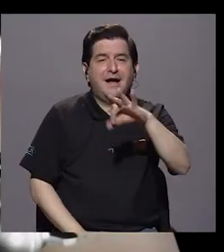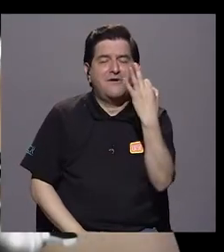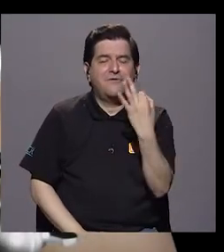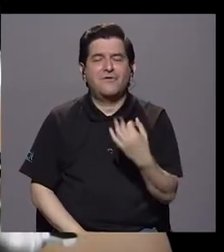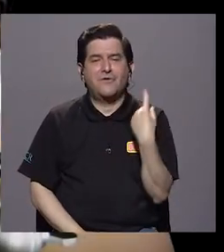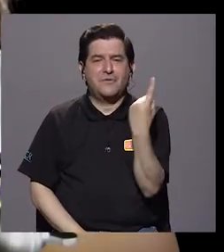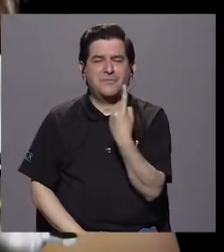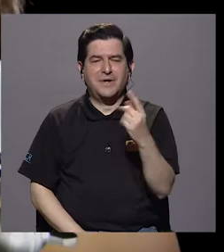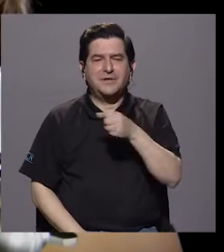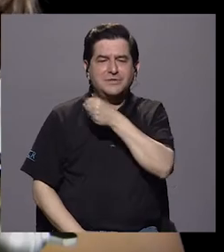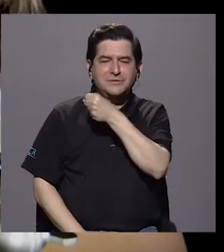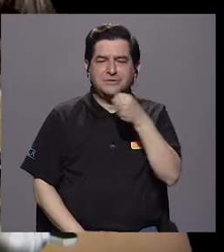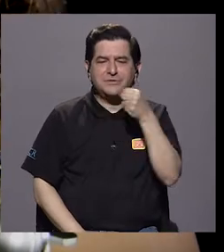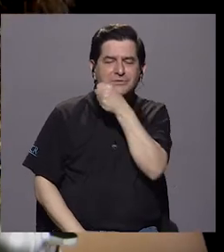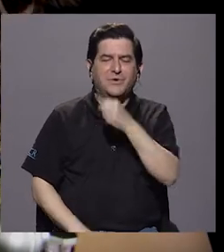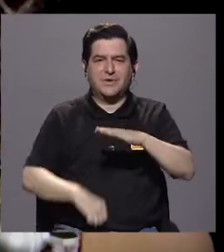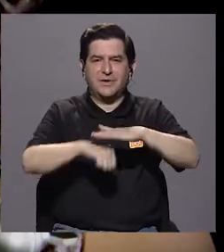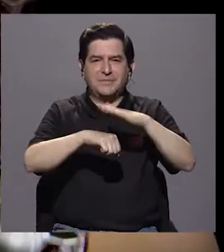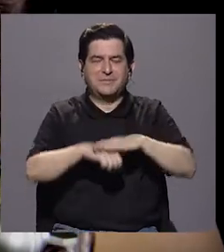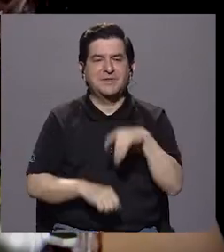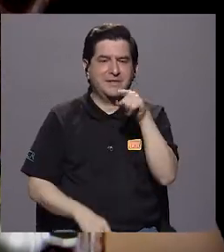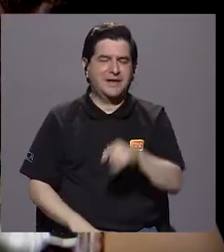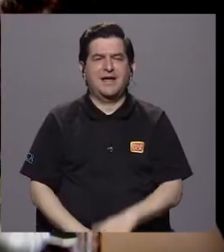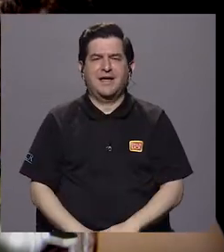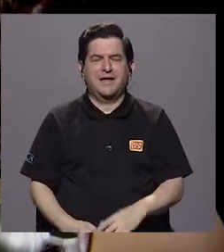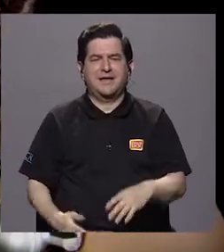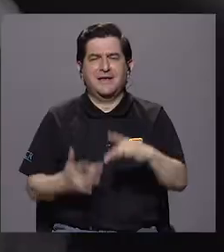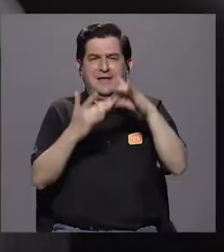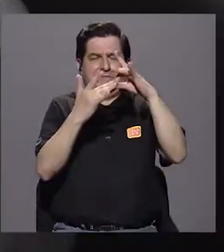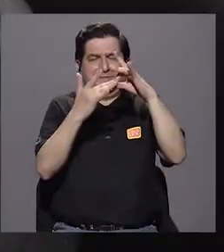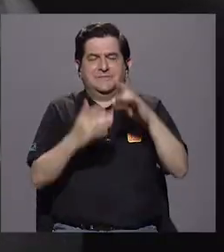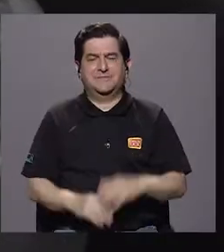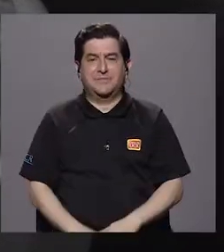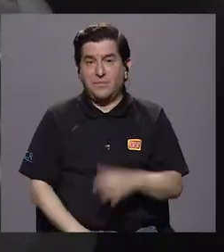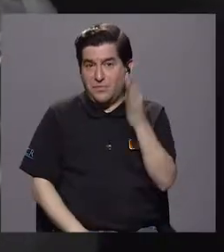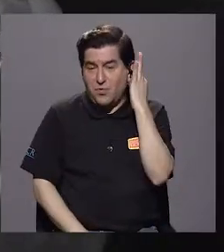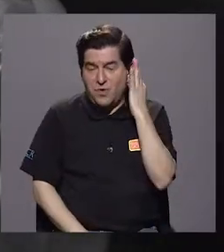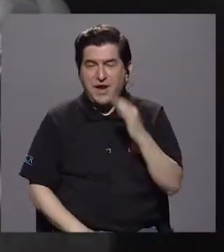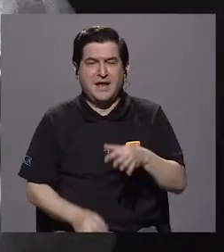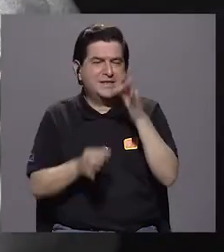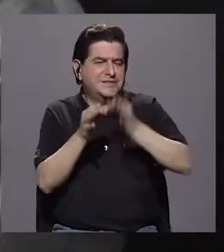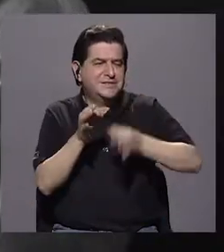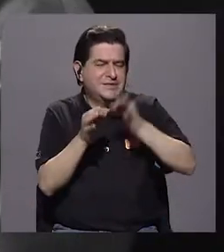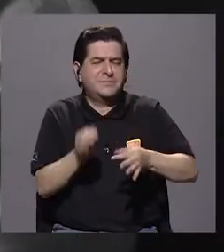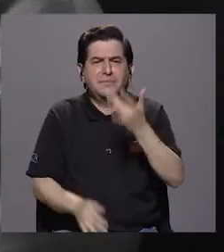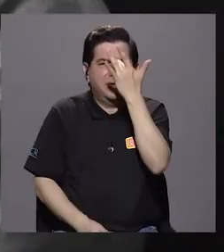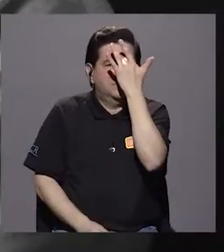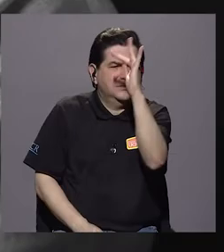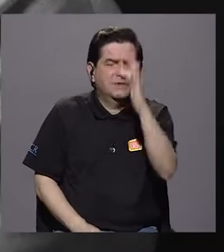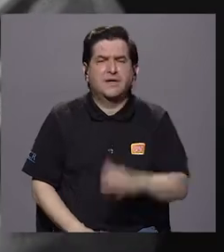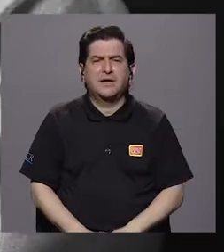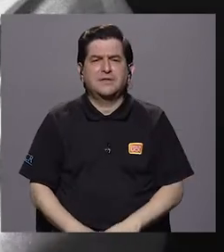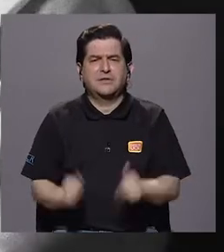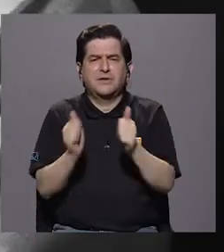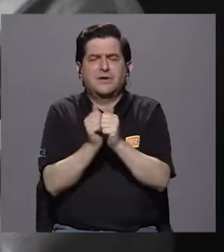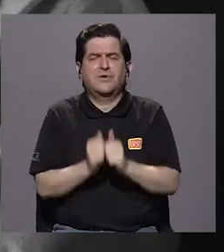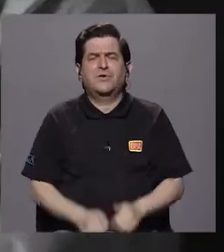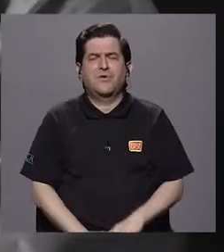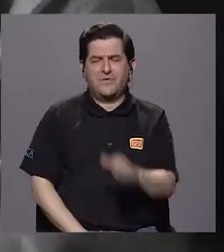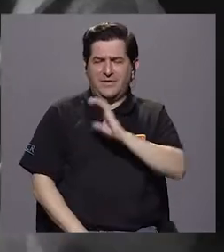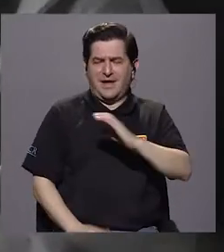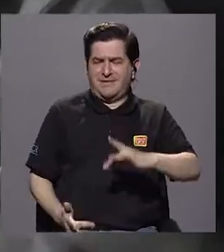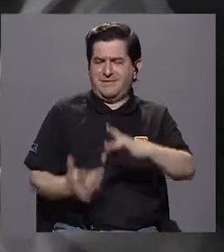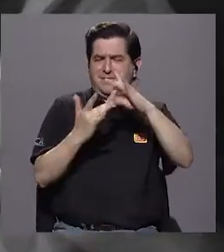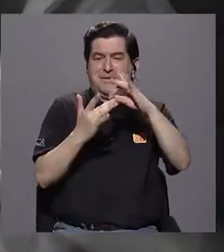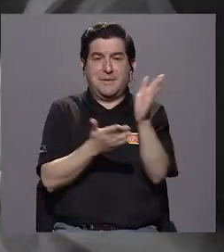de cantar la llevaría al estrellato. Ella es una mujer sencilla, inteligente, llena de carisma y